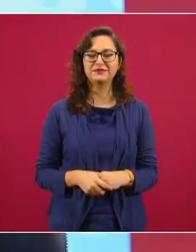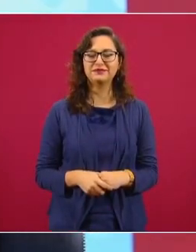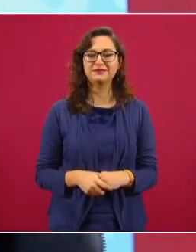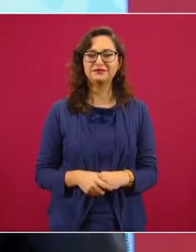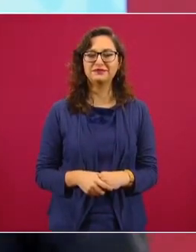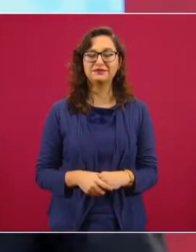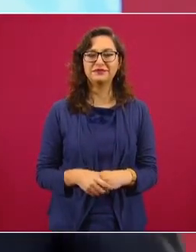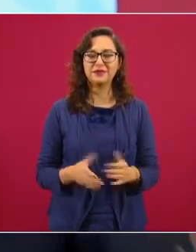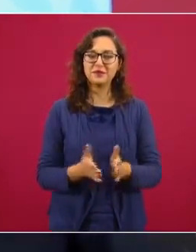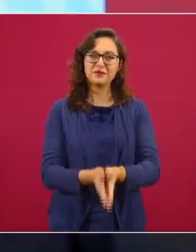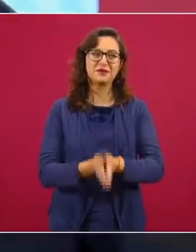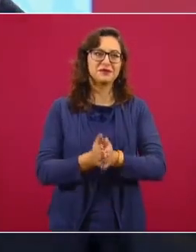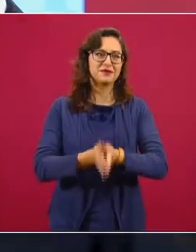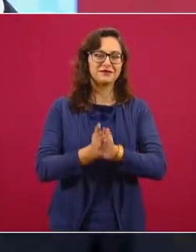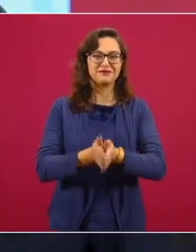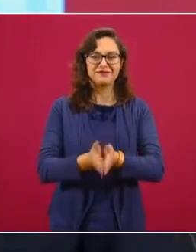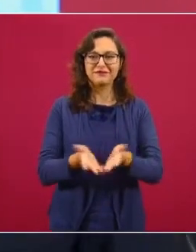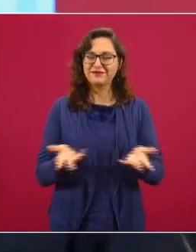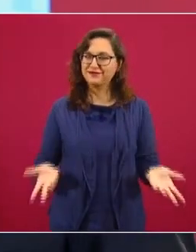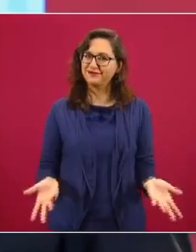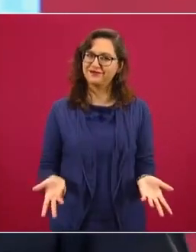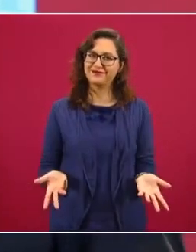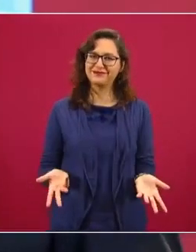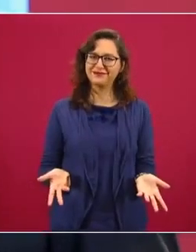¿en qué cabeza cabe?